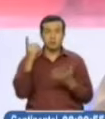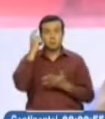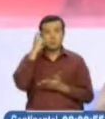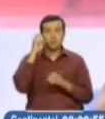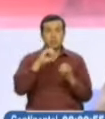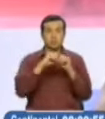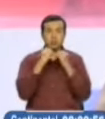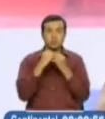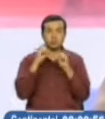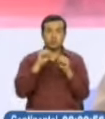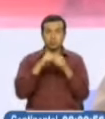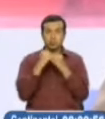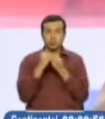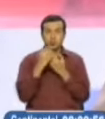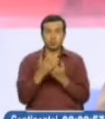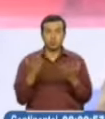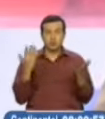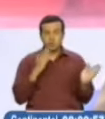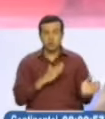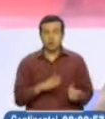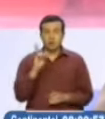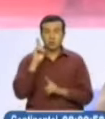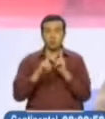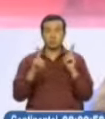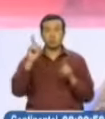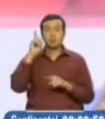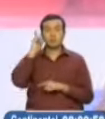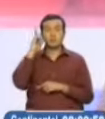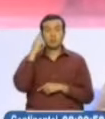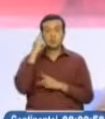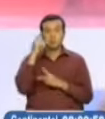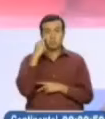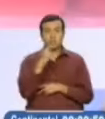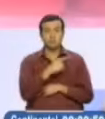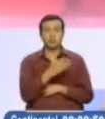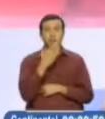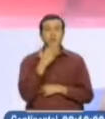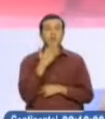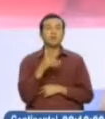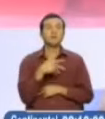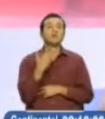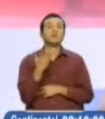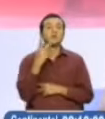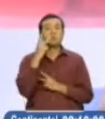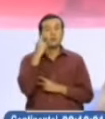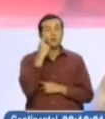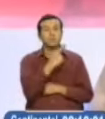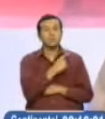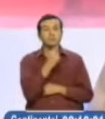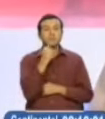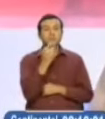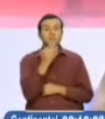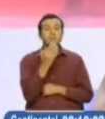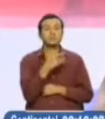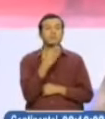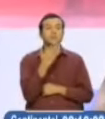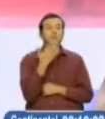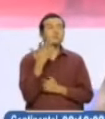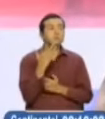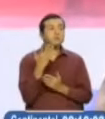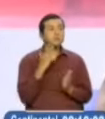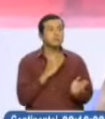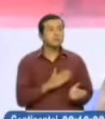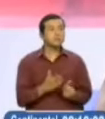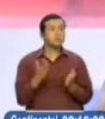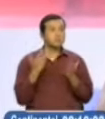las organizaciones sociales, quizá no con ciertas dirigencias que han mostrado su oportunismo, que han mostrado lo poco que les importa el país